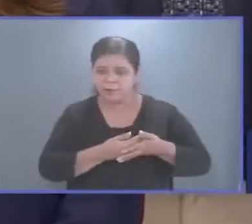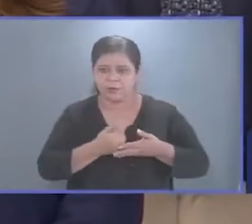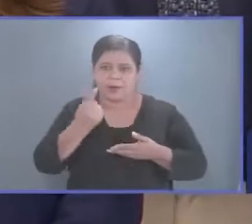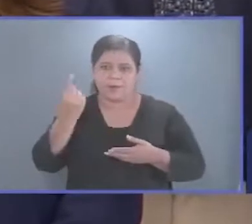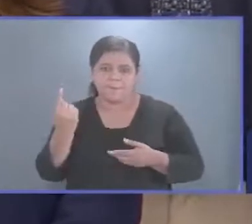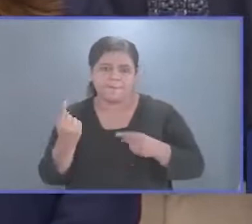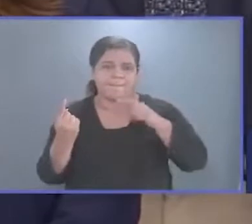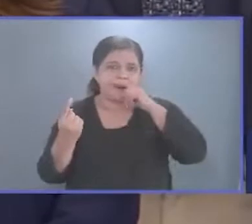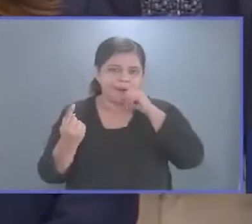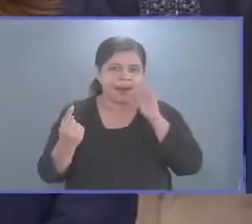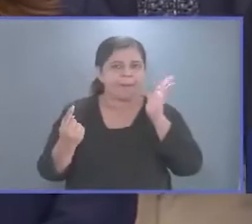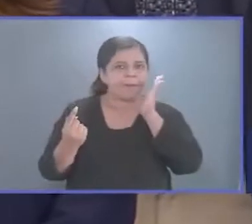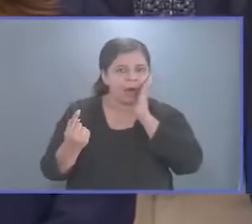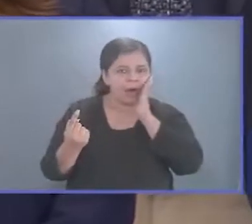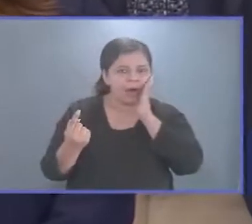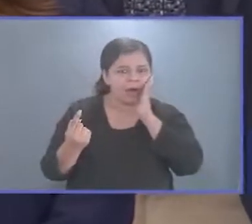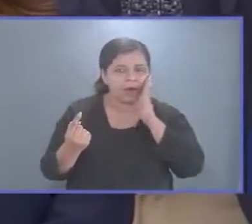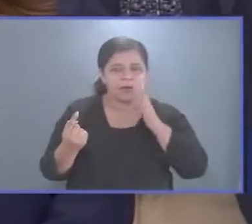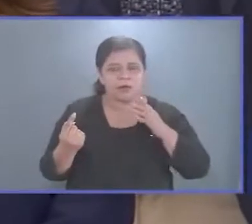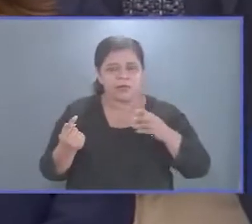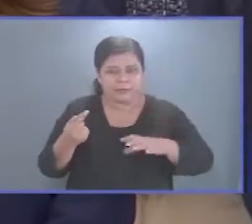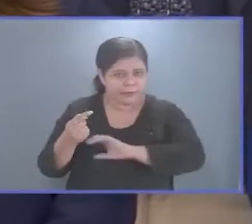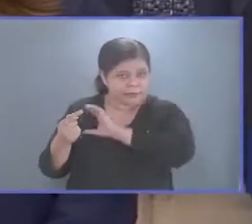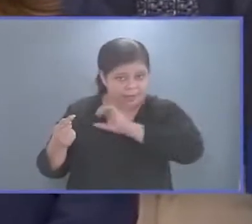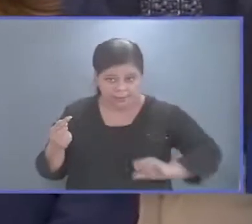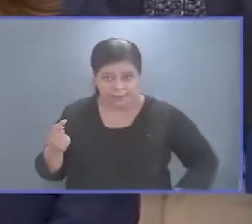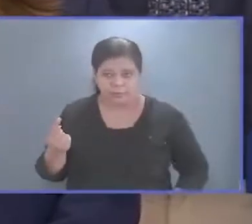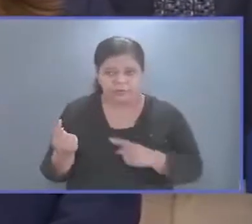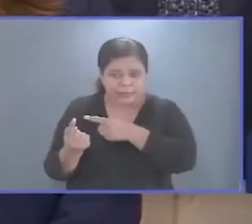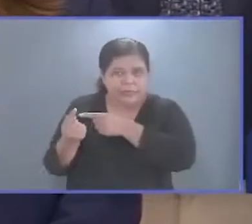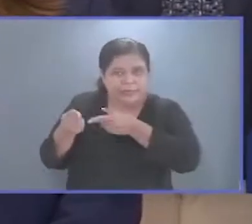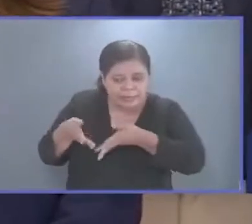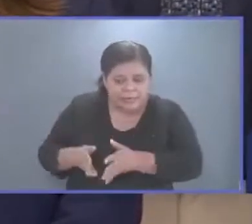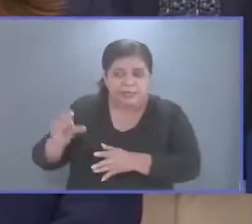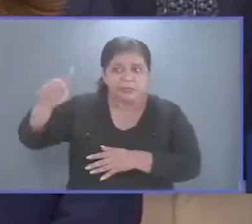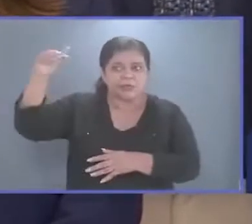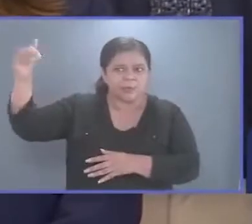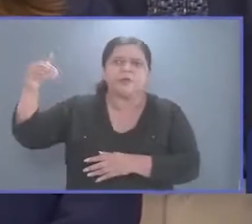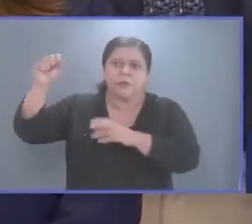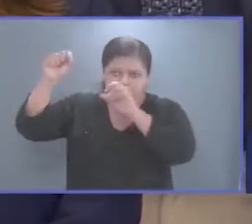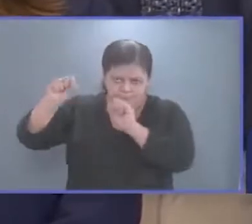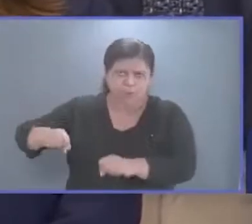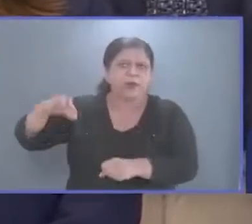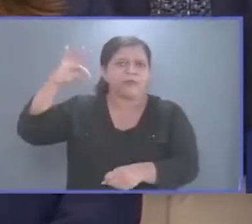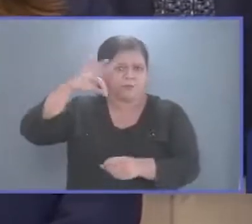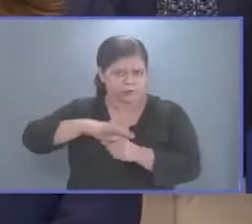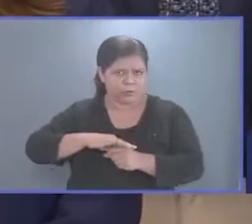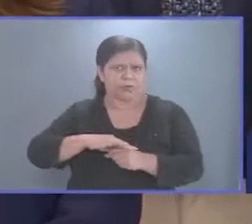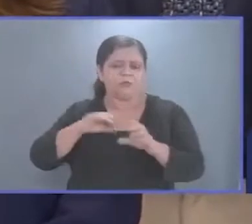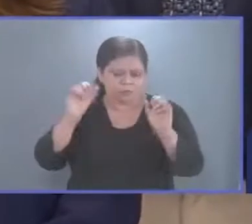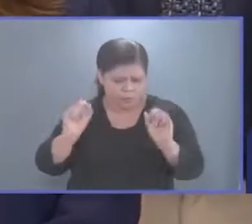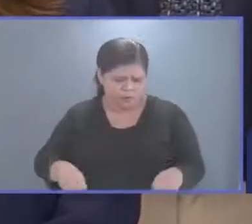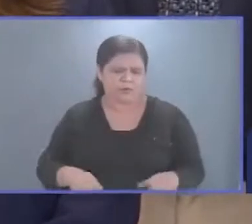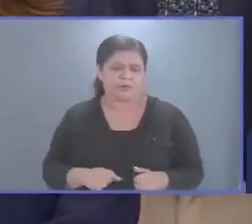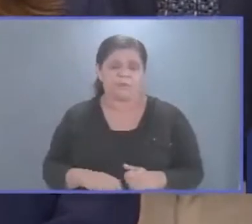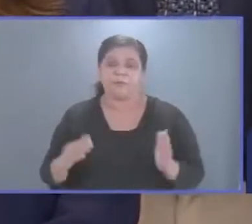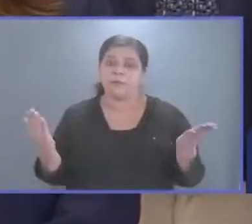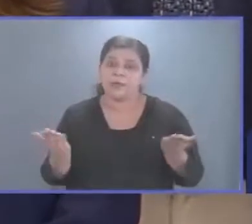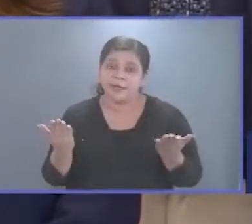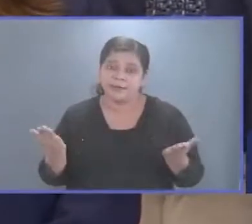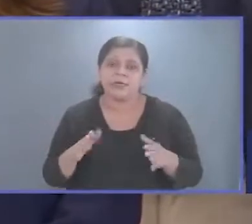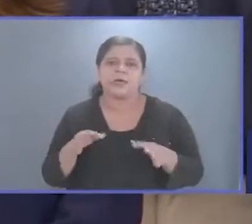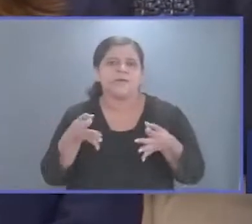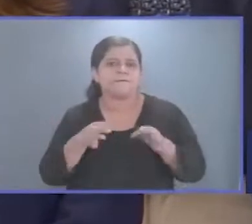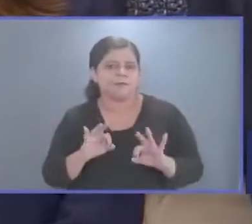que nacieron en otras partes del mundo, también les vamos a abrir la posibilidad de que puedan votar a nuestro país. Eso se va a hacer mediante